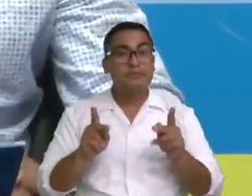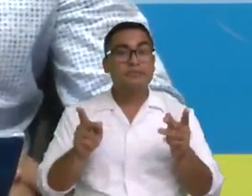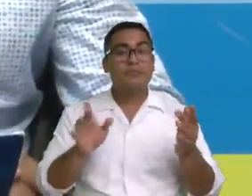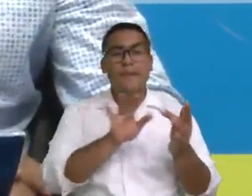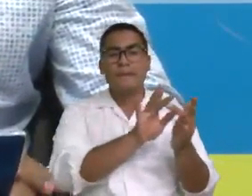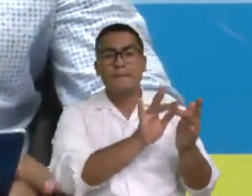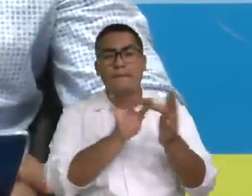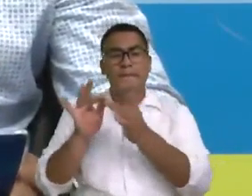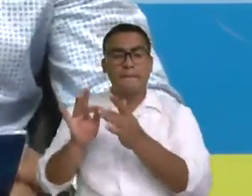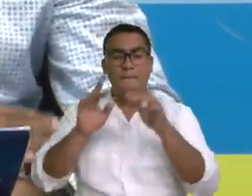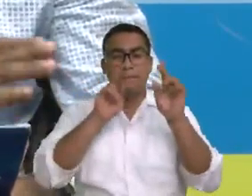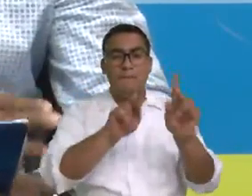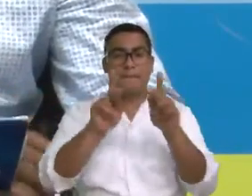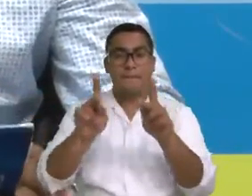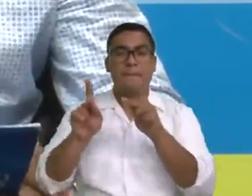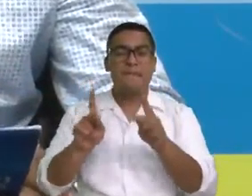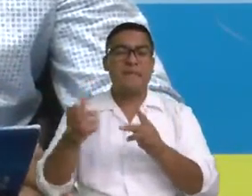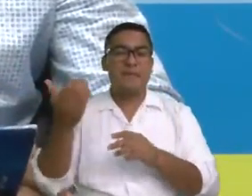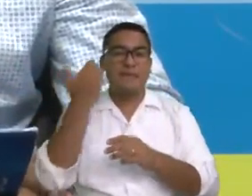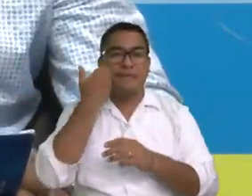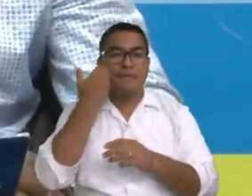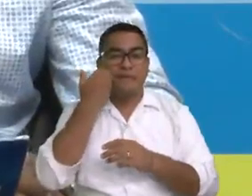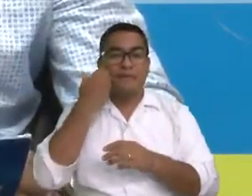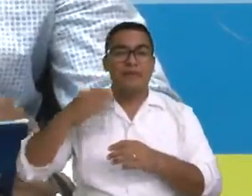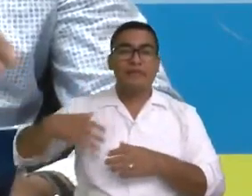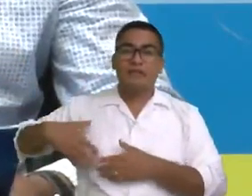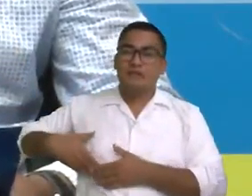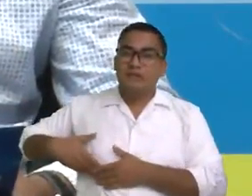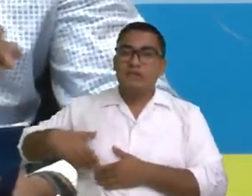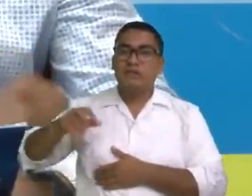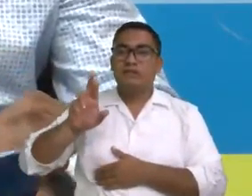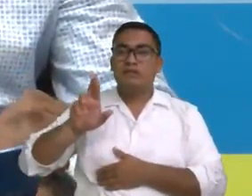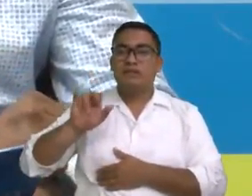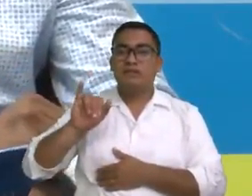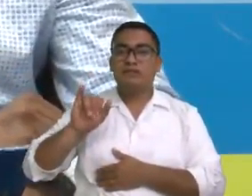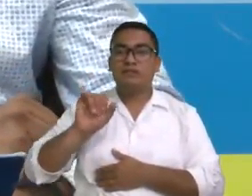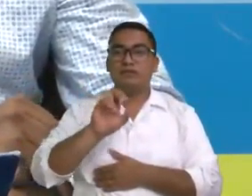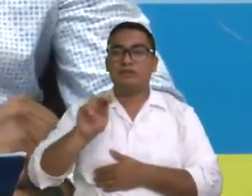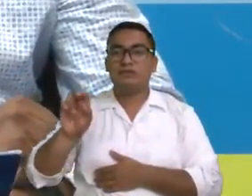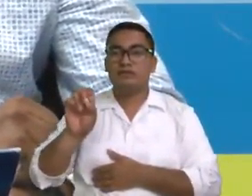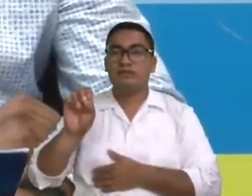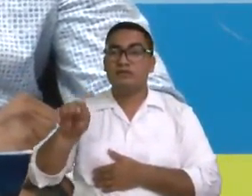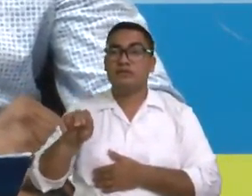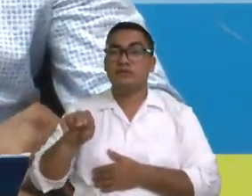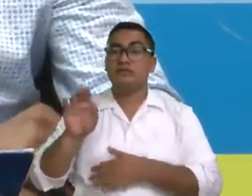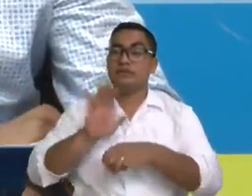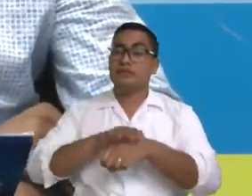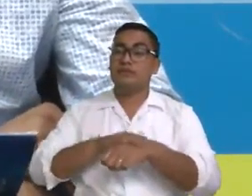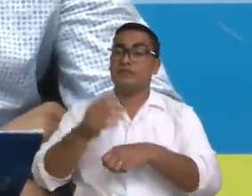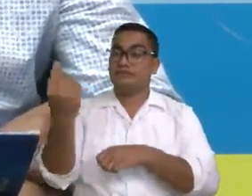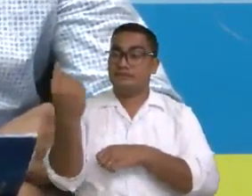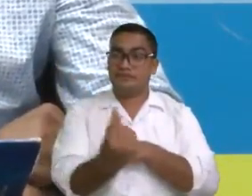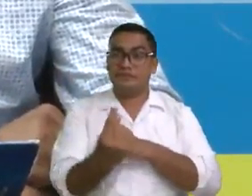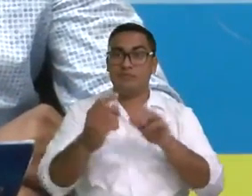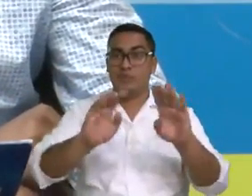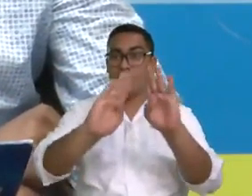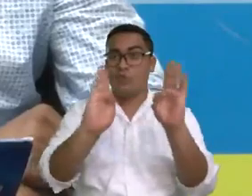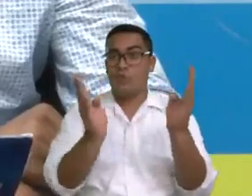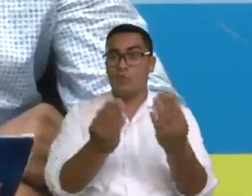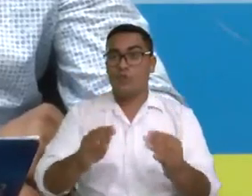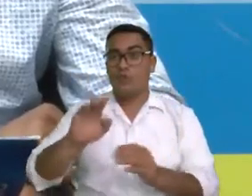especial con los pacientes con enfermedad renal crónica. Para hablar de este tema hemos invitado a la licenciada Carolina